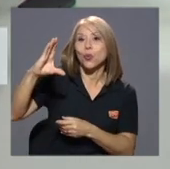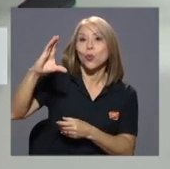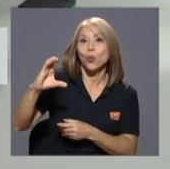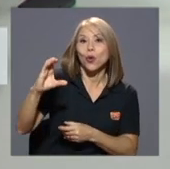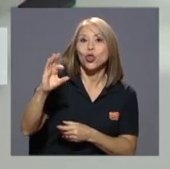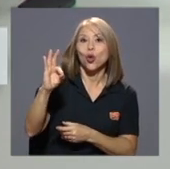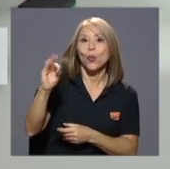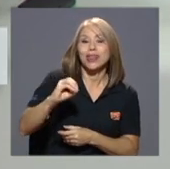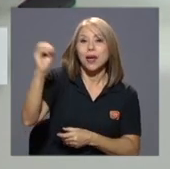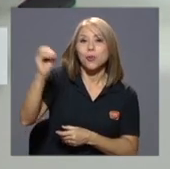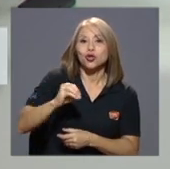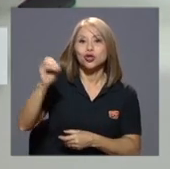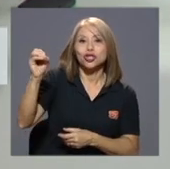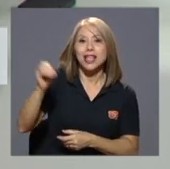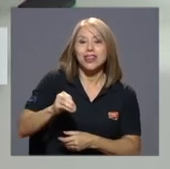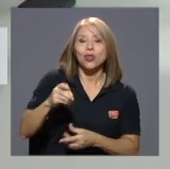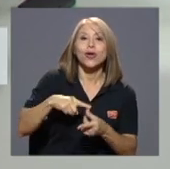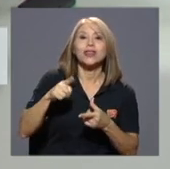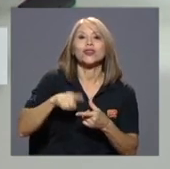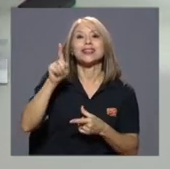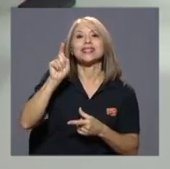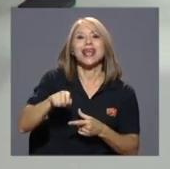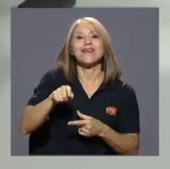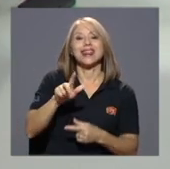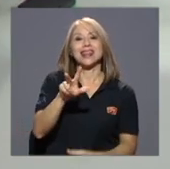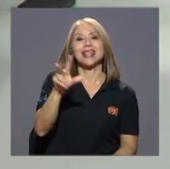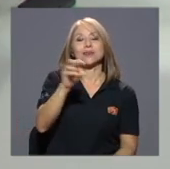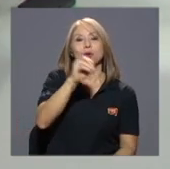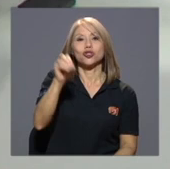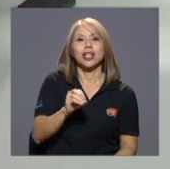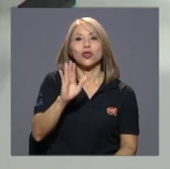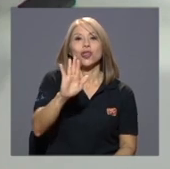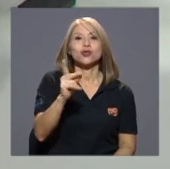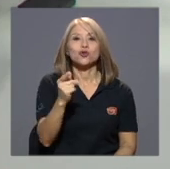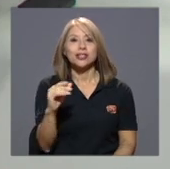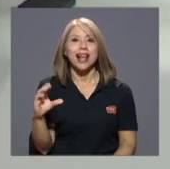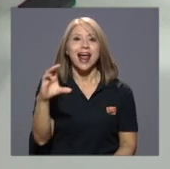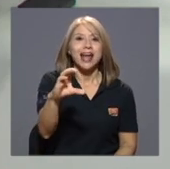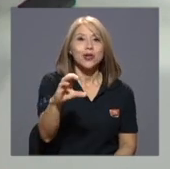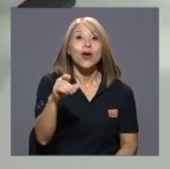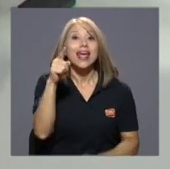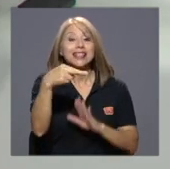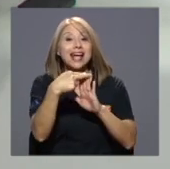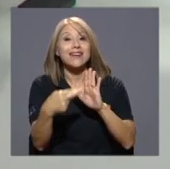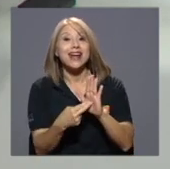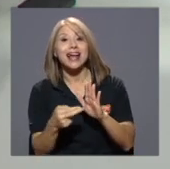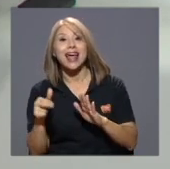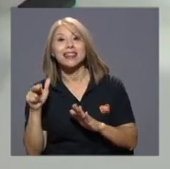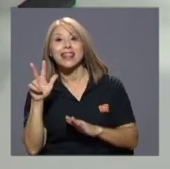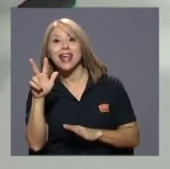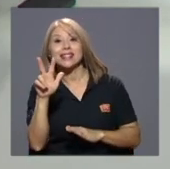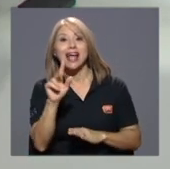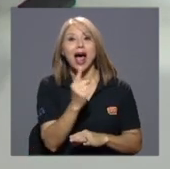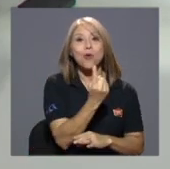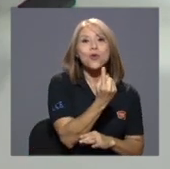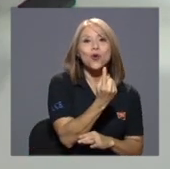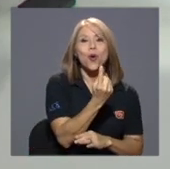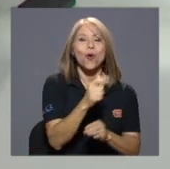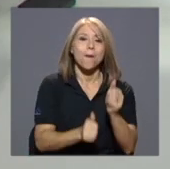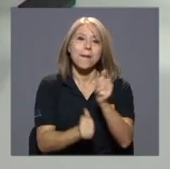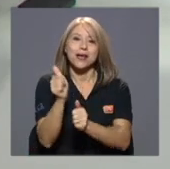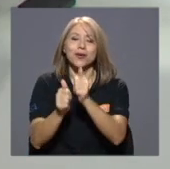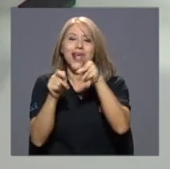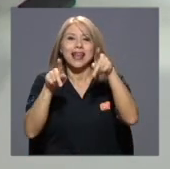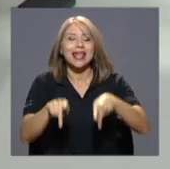de su salario. Esa regla 3-1 para la gran mayoría de la gente funciona bastante bien. Para alguna gente que tiene